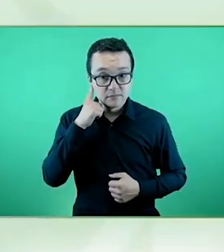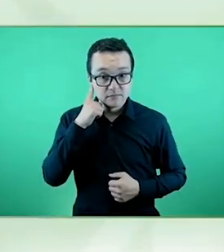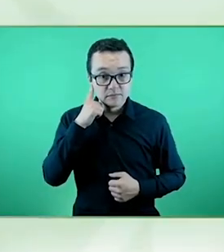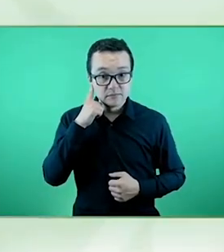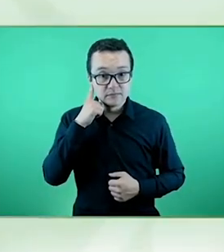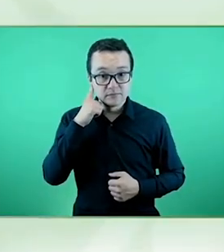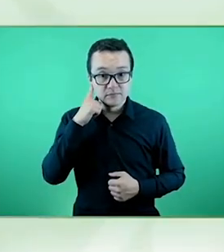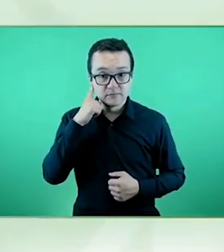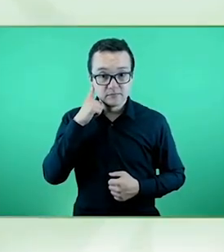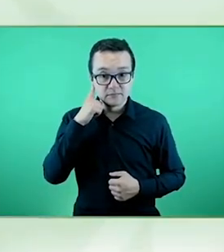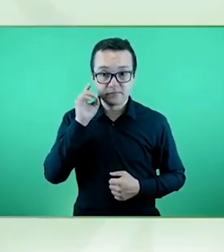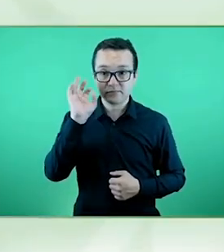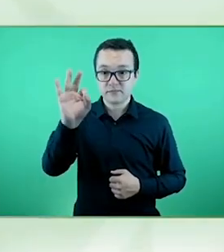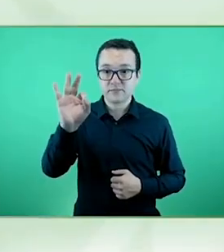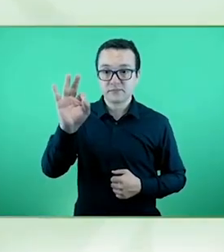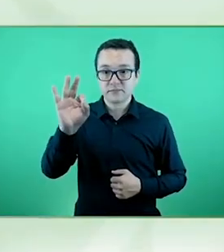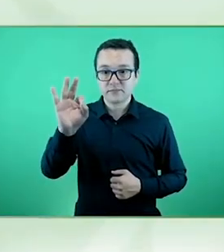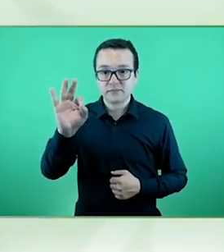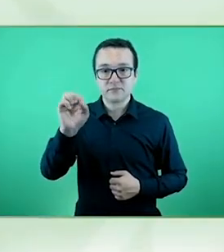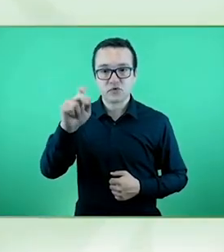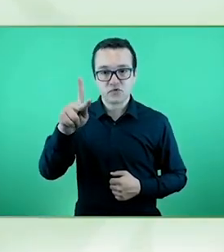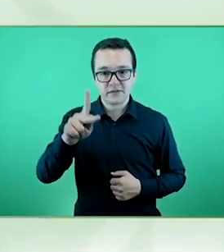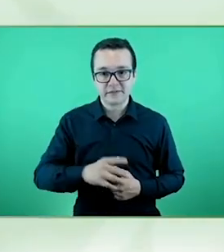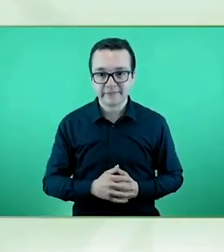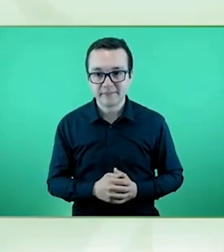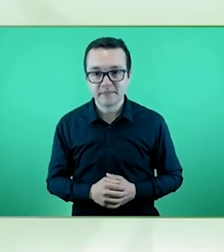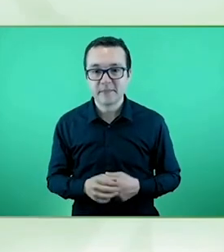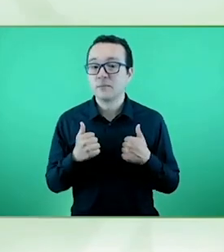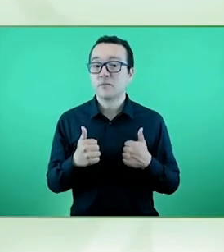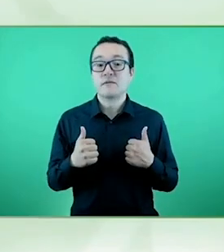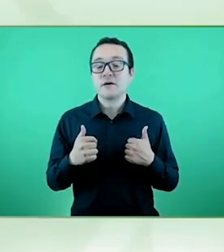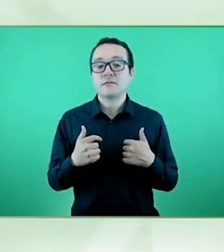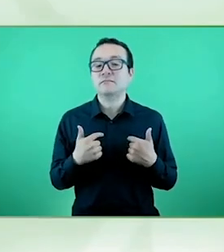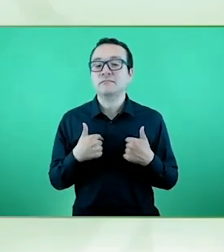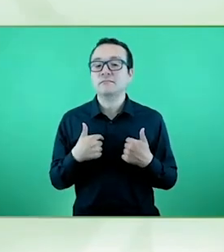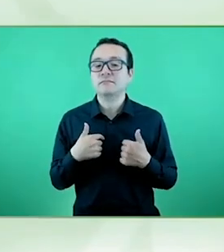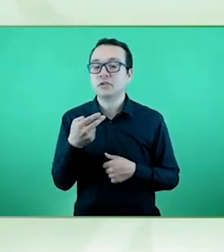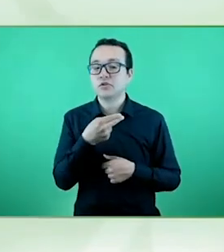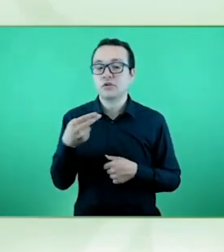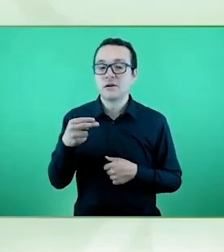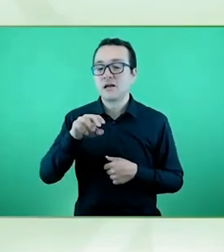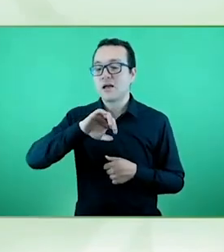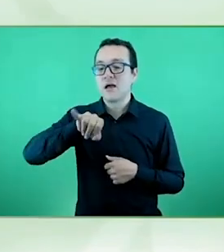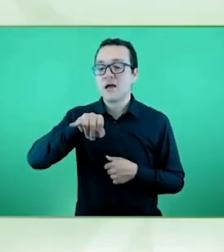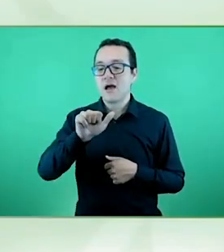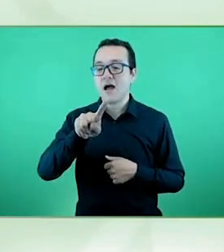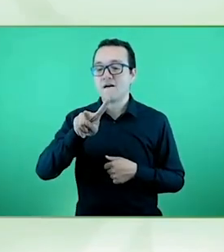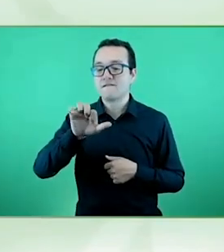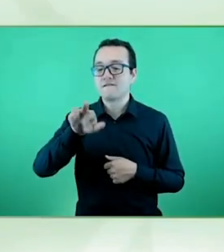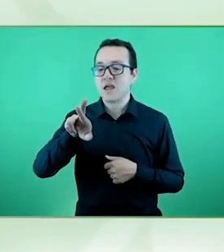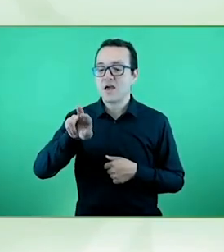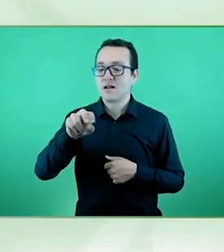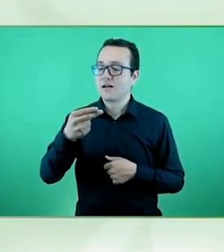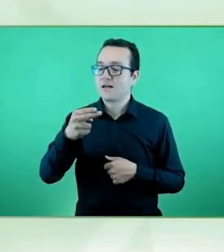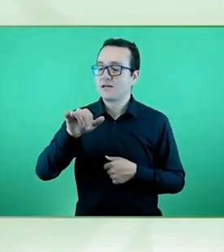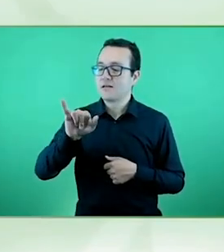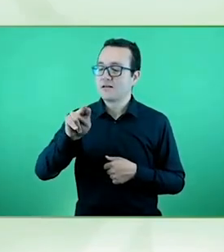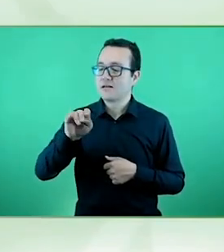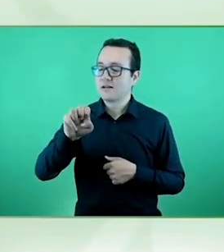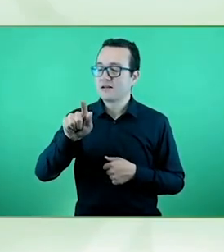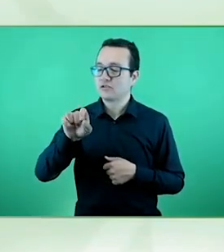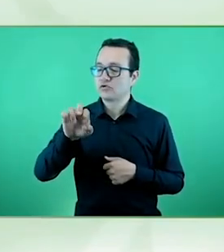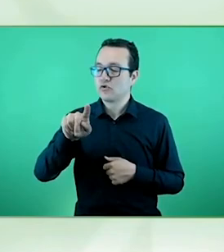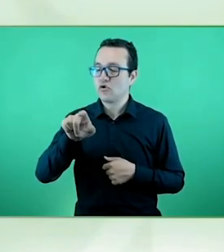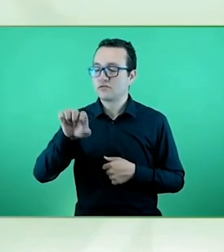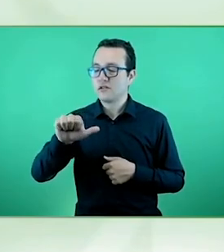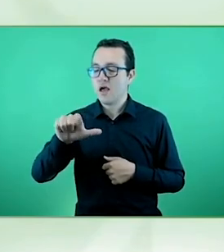Sí, bueno, mi nombre es Javier Inostroza López, soy parte de la Escuela